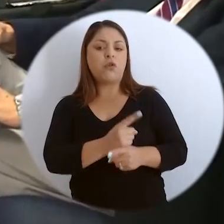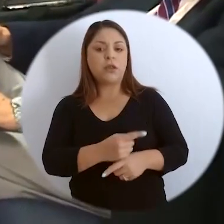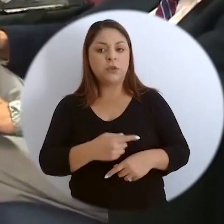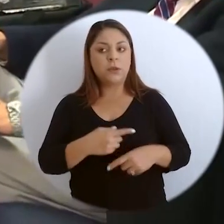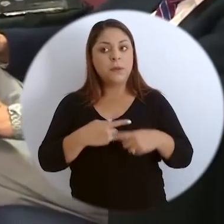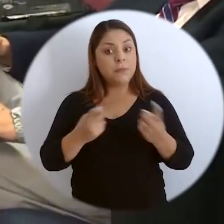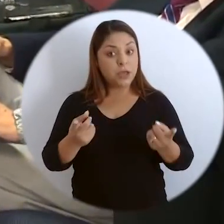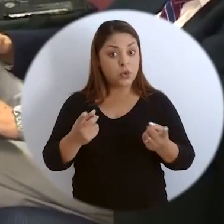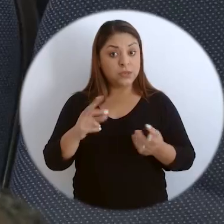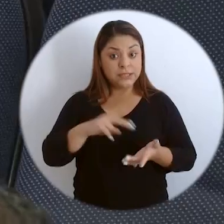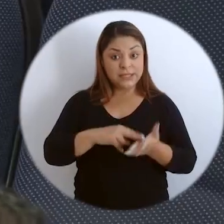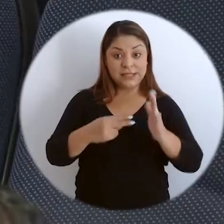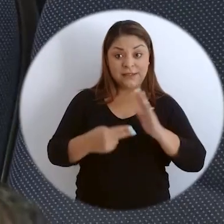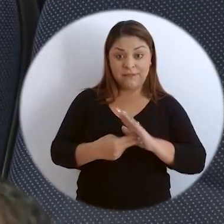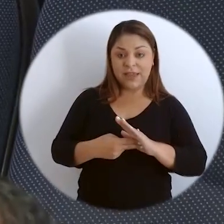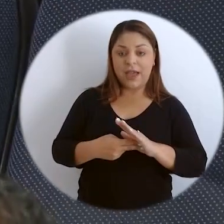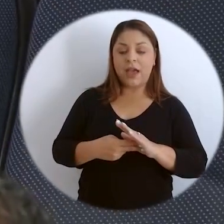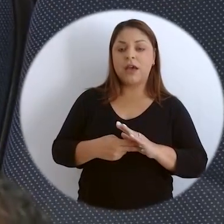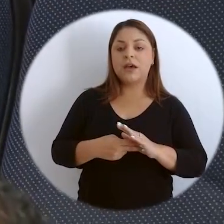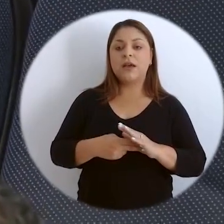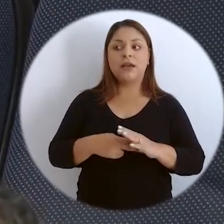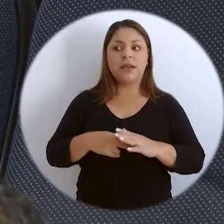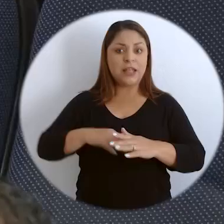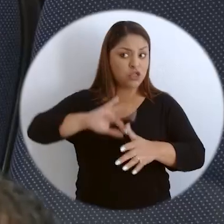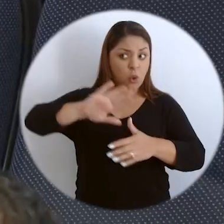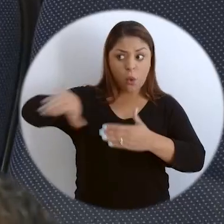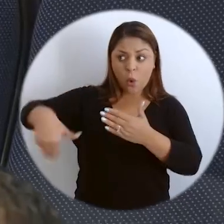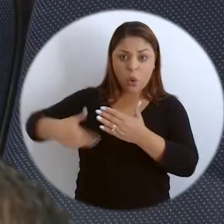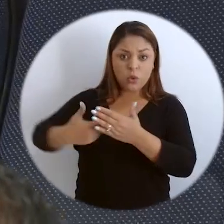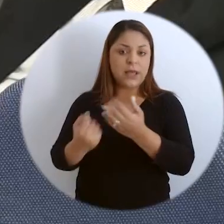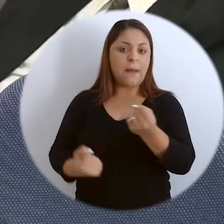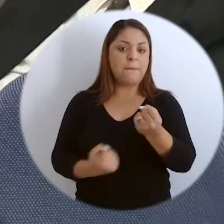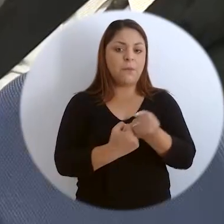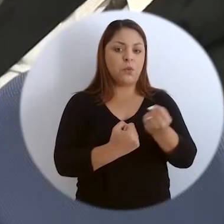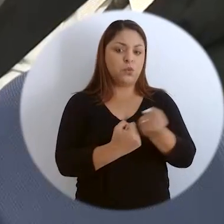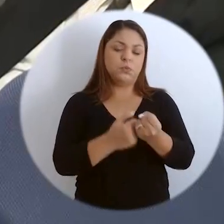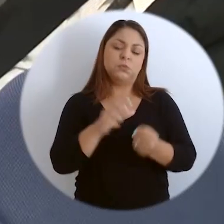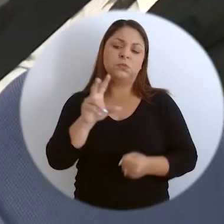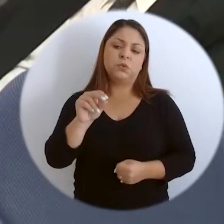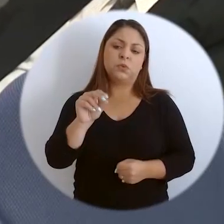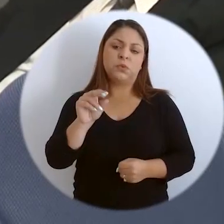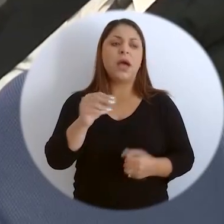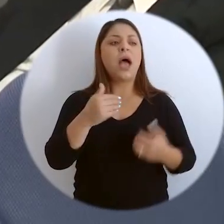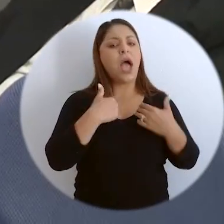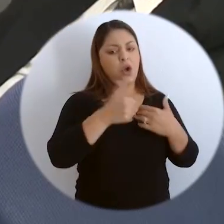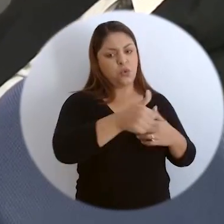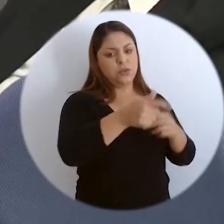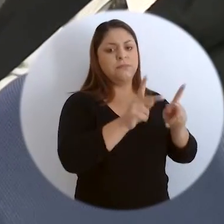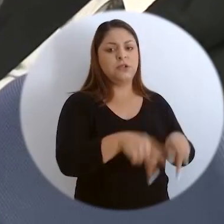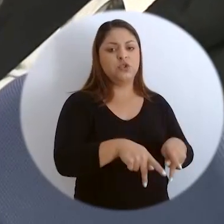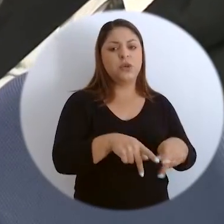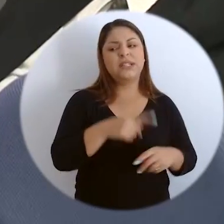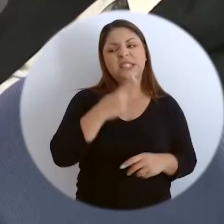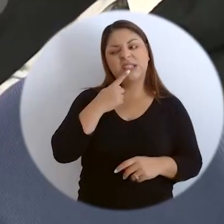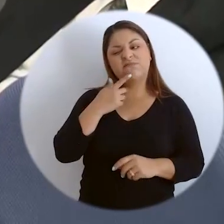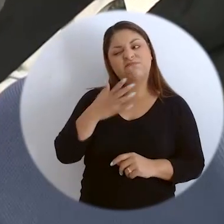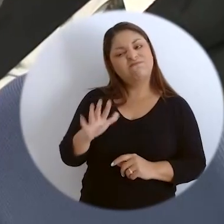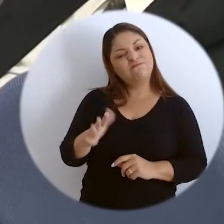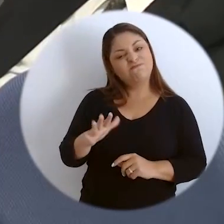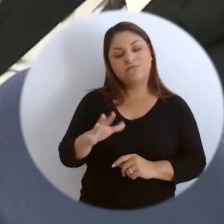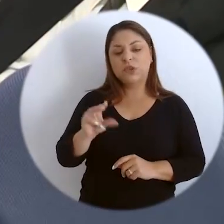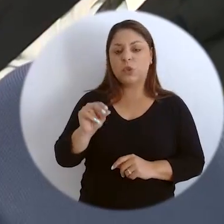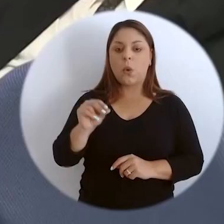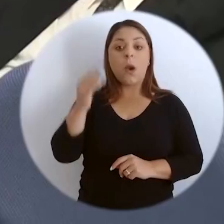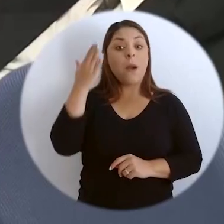del presidente y la aceptación de ese estilo autoritario conflictivo, ¿verdad? Alguien puede decir, me parece muy bien